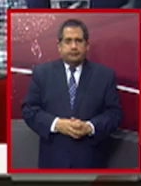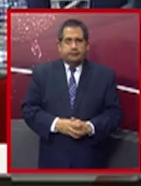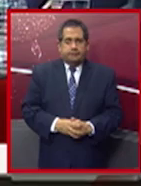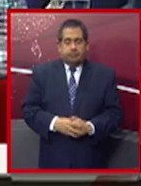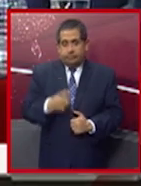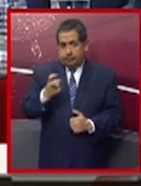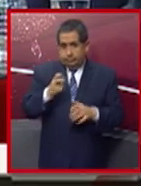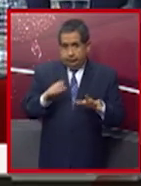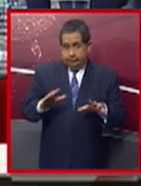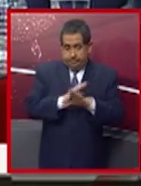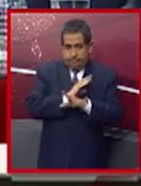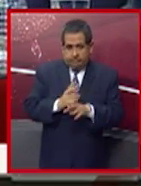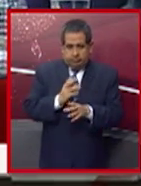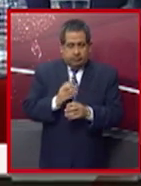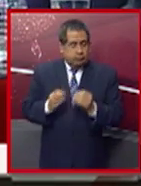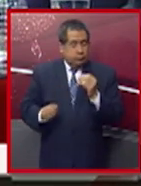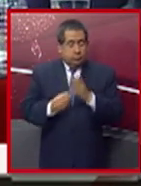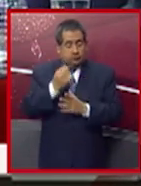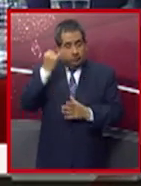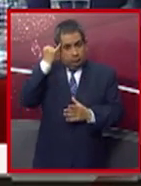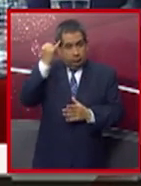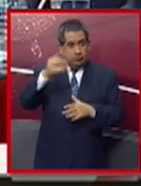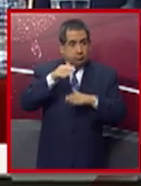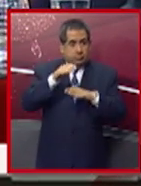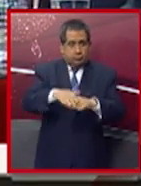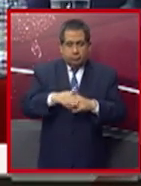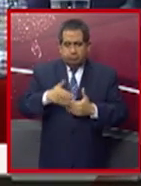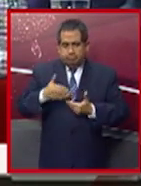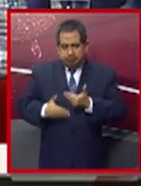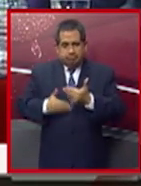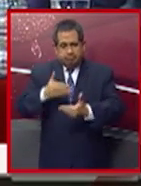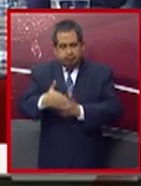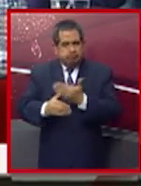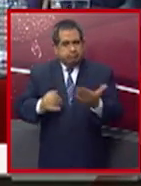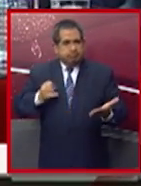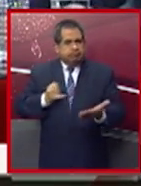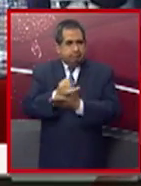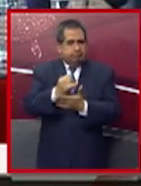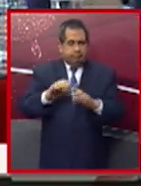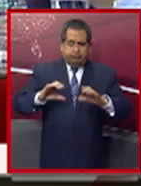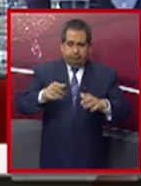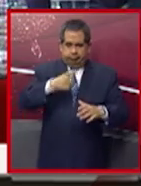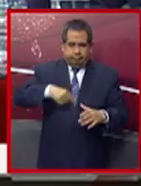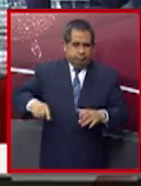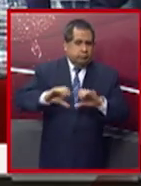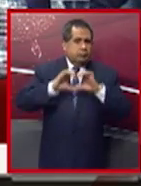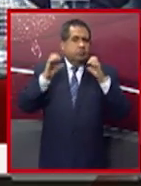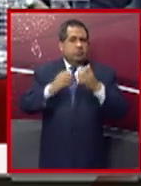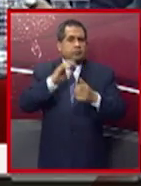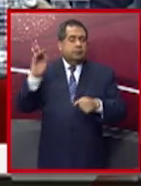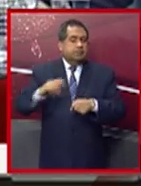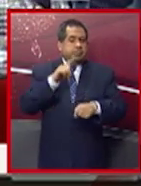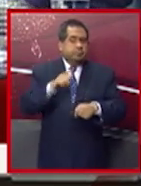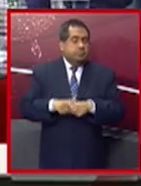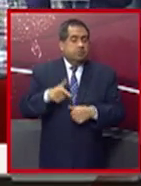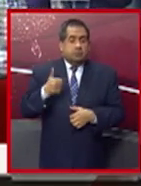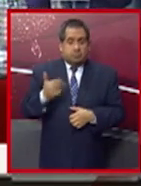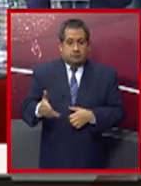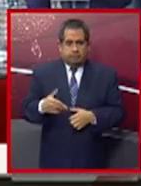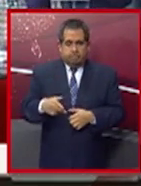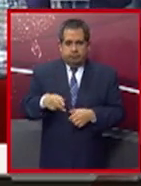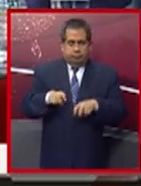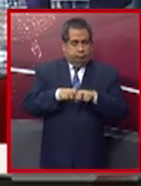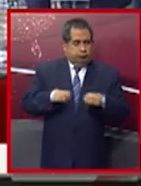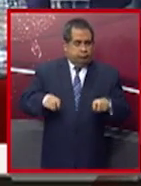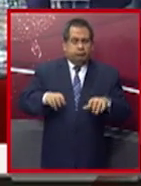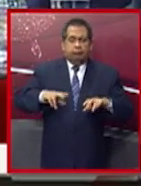Bueno, esta reforma, que sin duda es una innovación en el marco del proceso de dictamen de las iniciativas en el Congreso Federal. Bueno, ahí en tribuna las